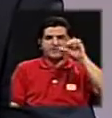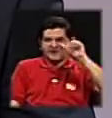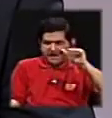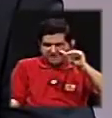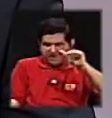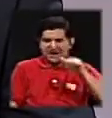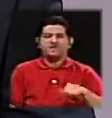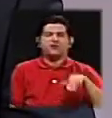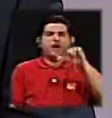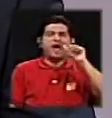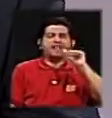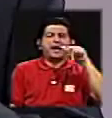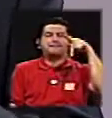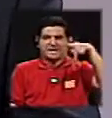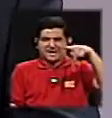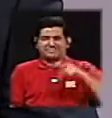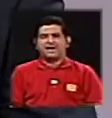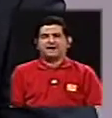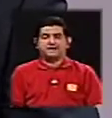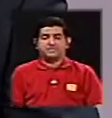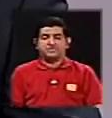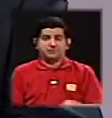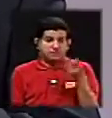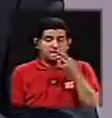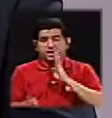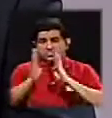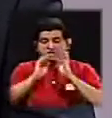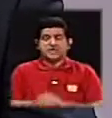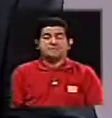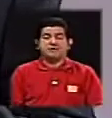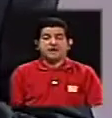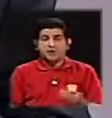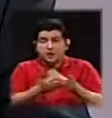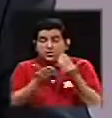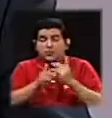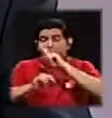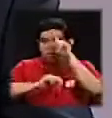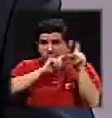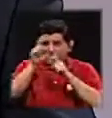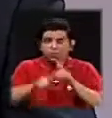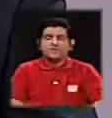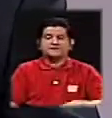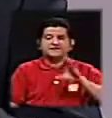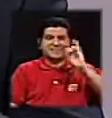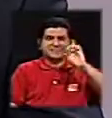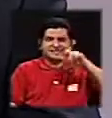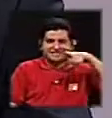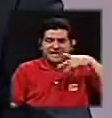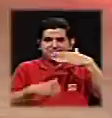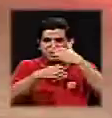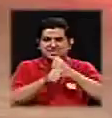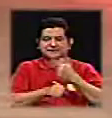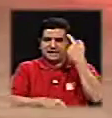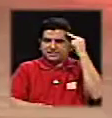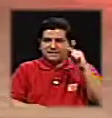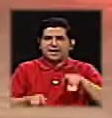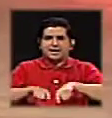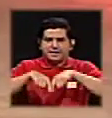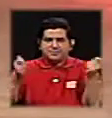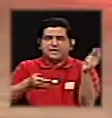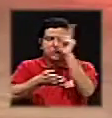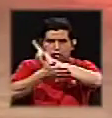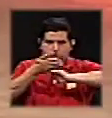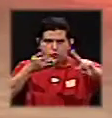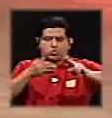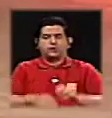Alvarado y Adrián Pignataro. Y estamos conversando acerca de la más reciente encuesta que el CIEP hizo para el semanario